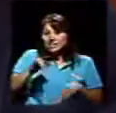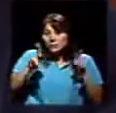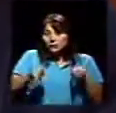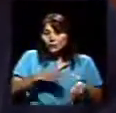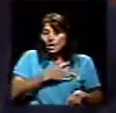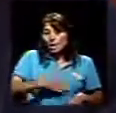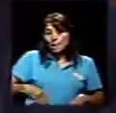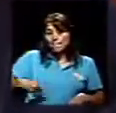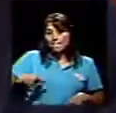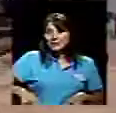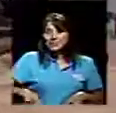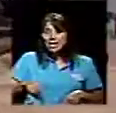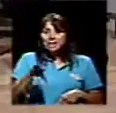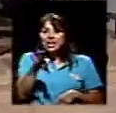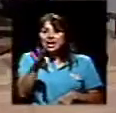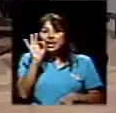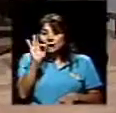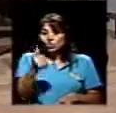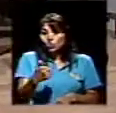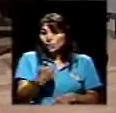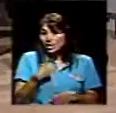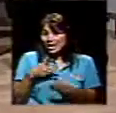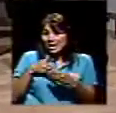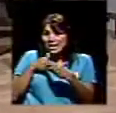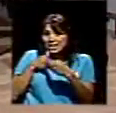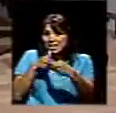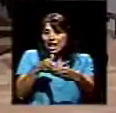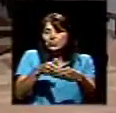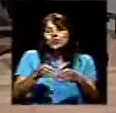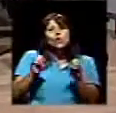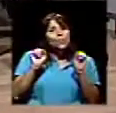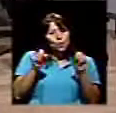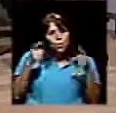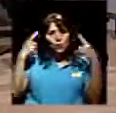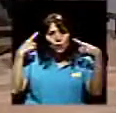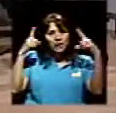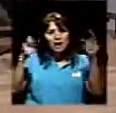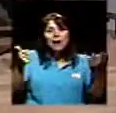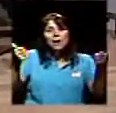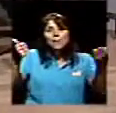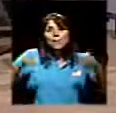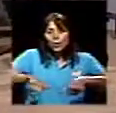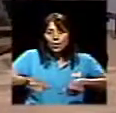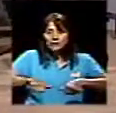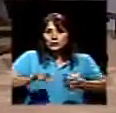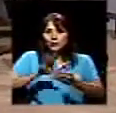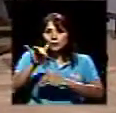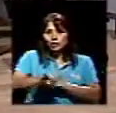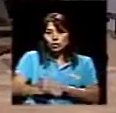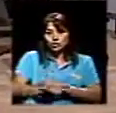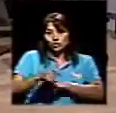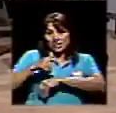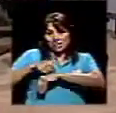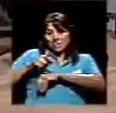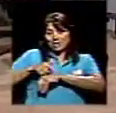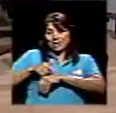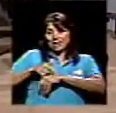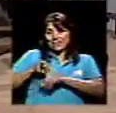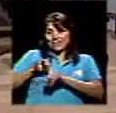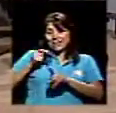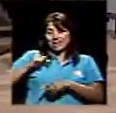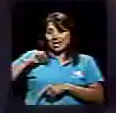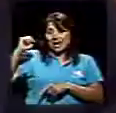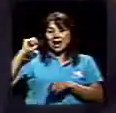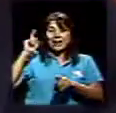una suficiente liderazgo, es posible de que logre la aprobación de esos proyectos en ese interreino para cuando asuma